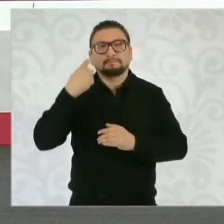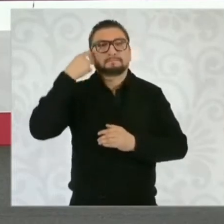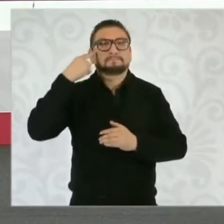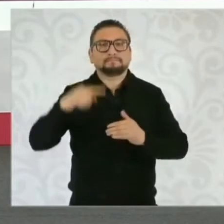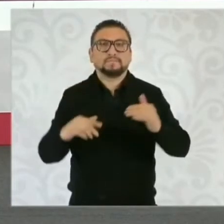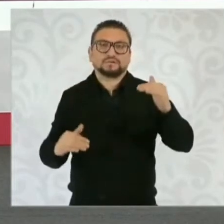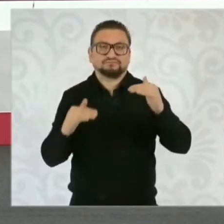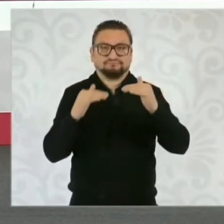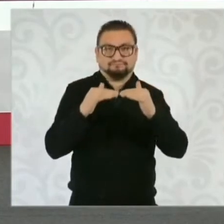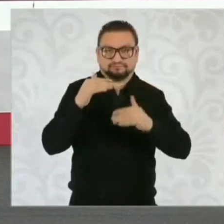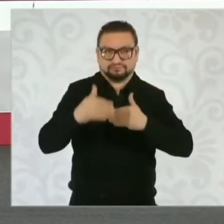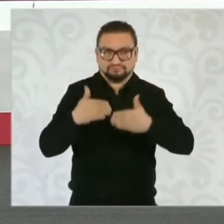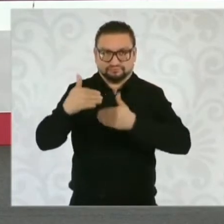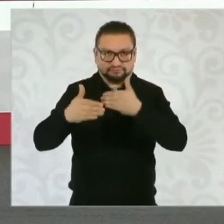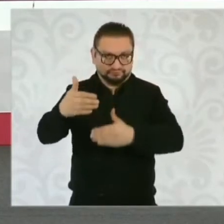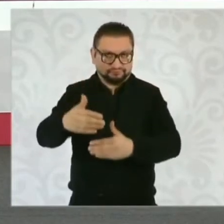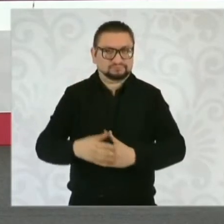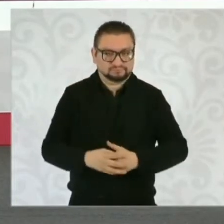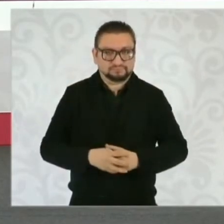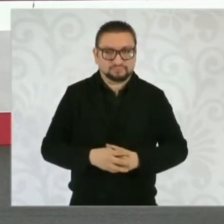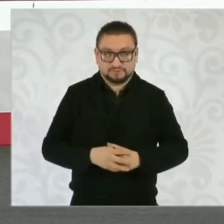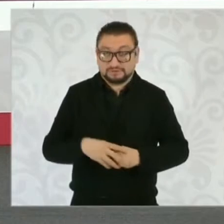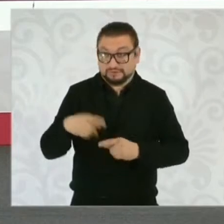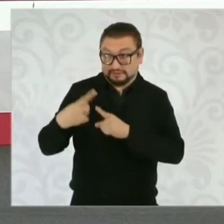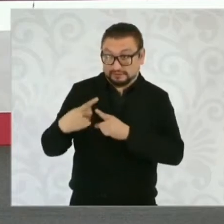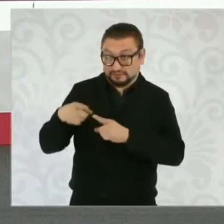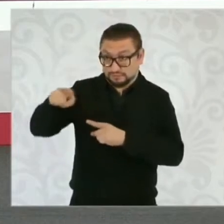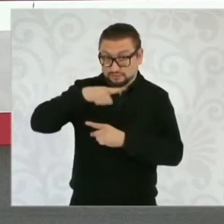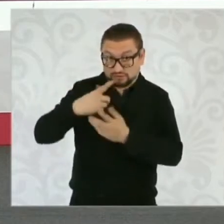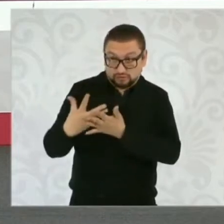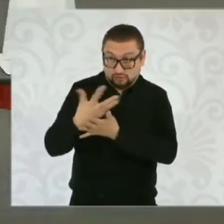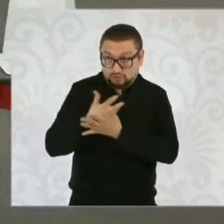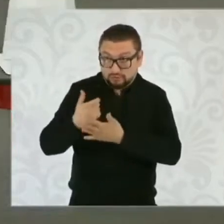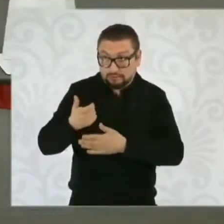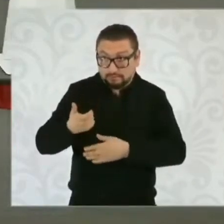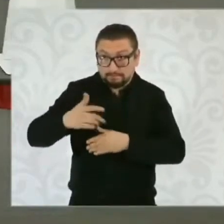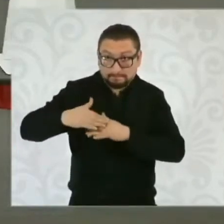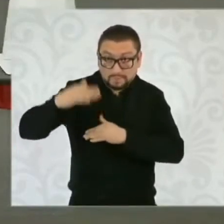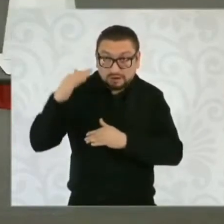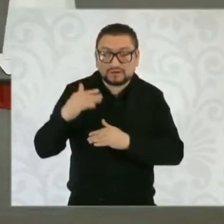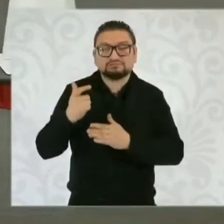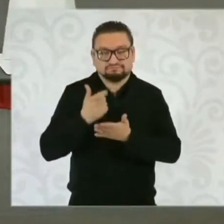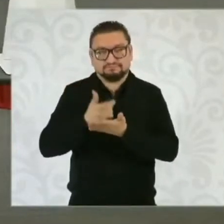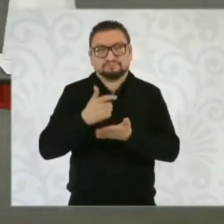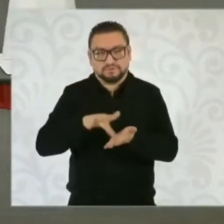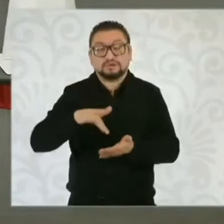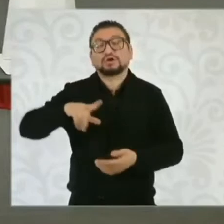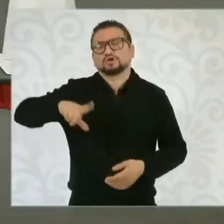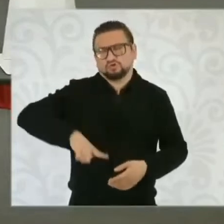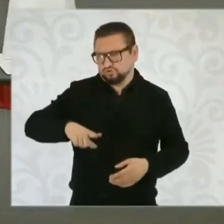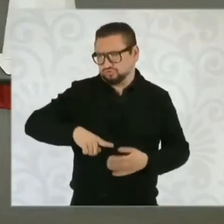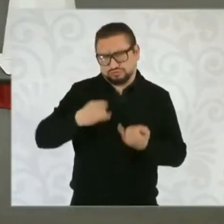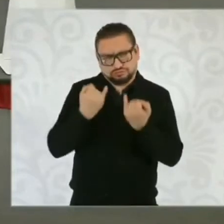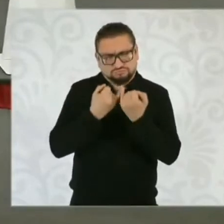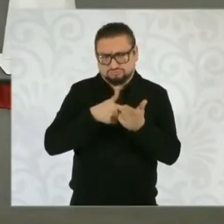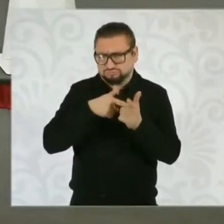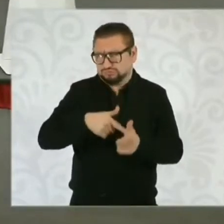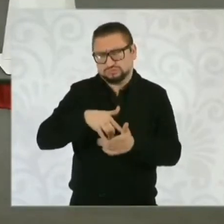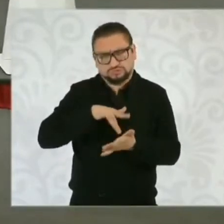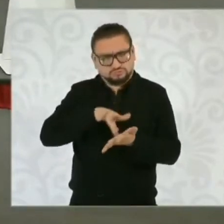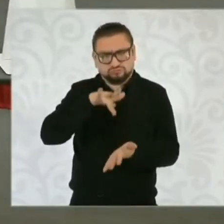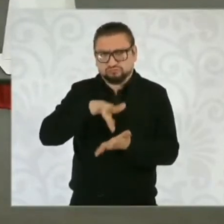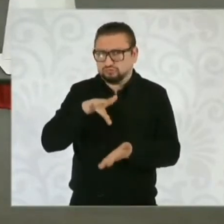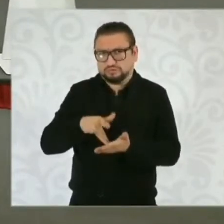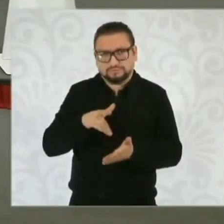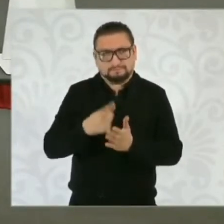dice, de progresividad. Quien más tiene, ayuda más. Pero finalmente es el gobierno el que va a aportar aquí